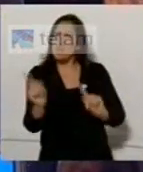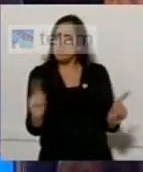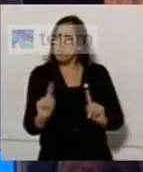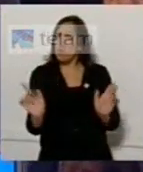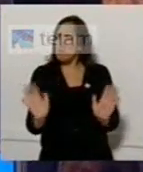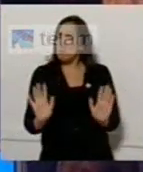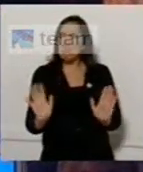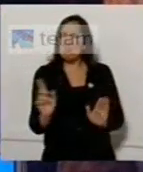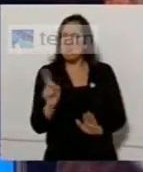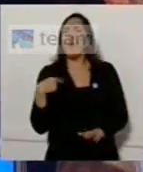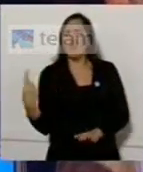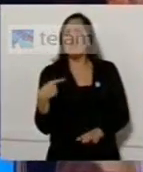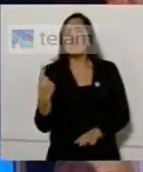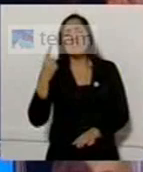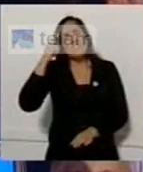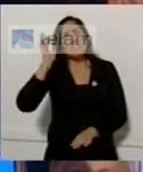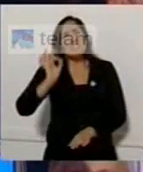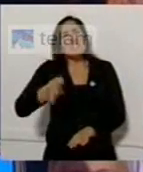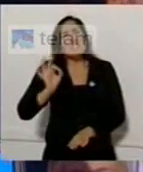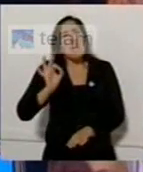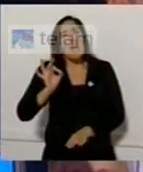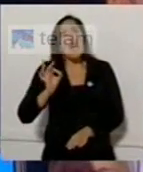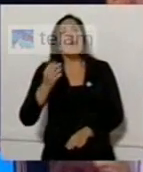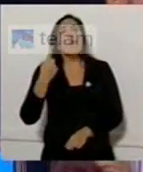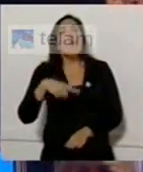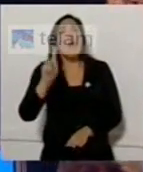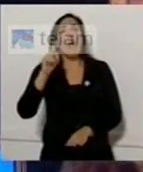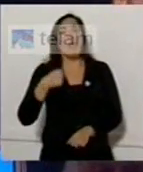Sabemos que cuando afectamos intereses,